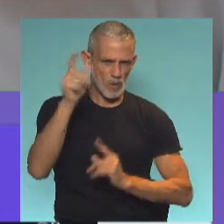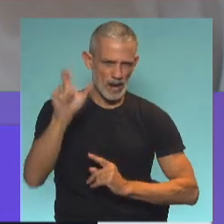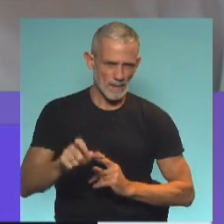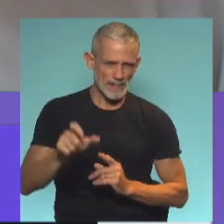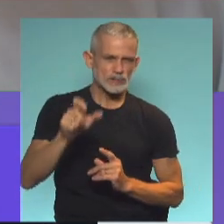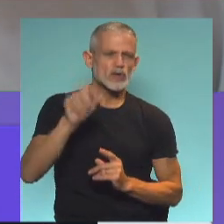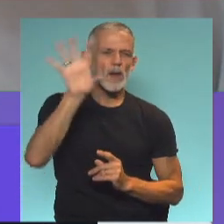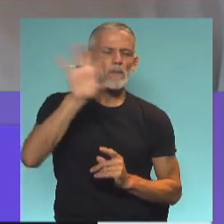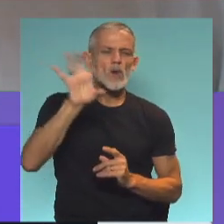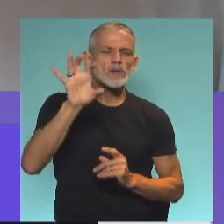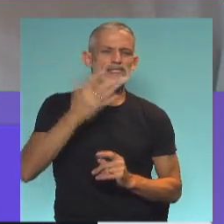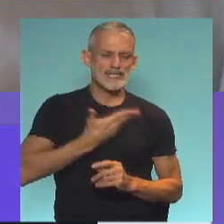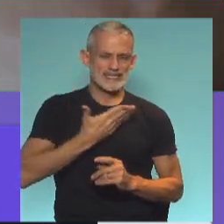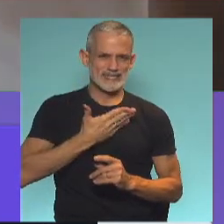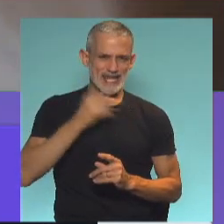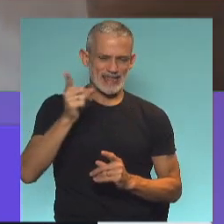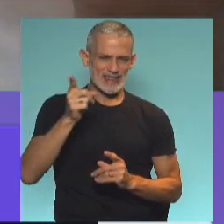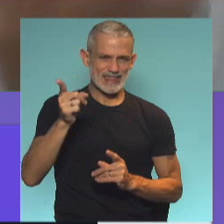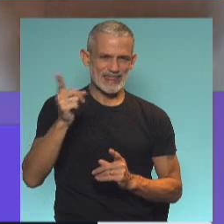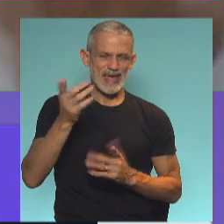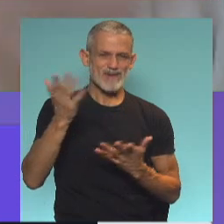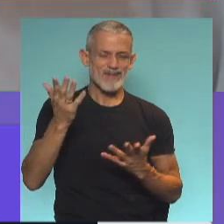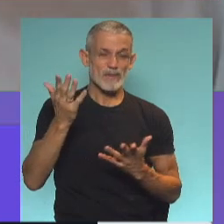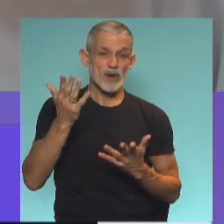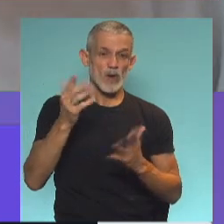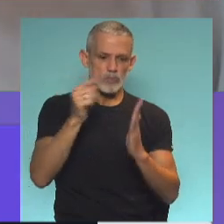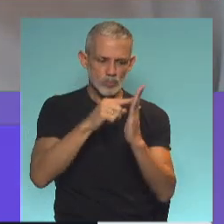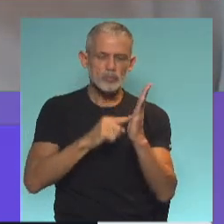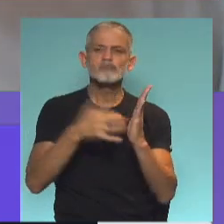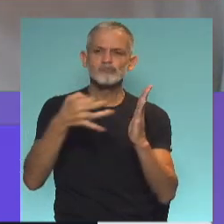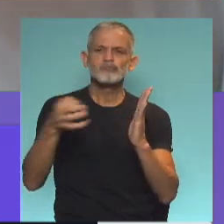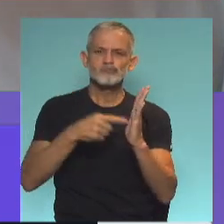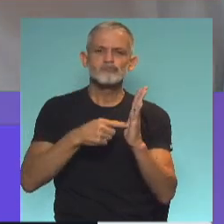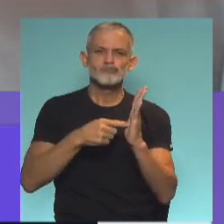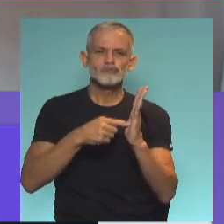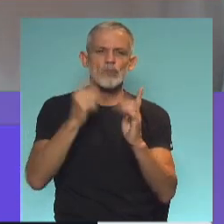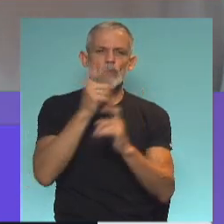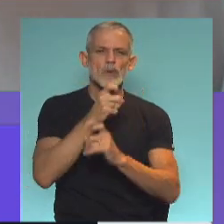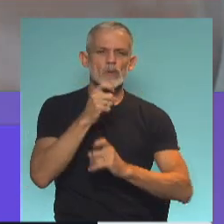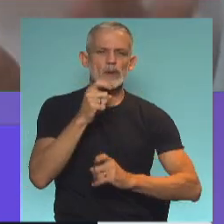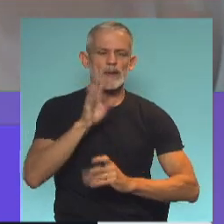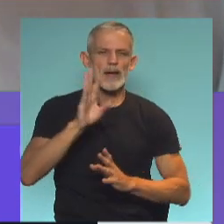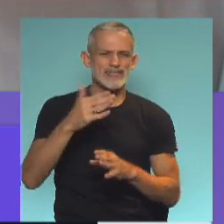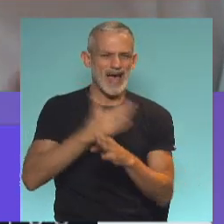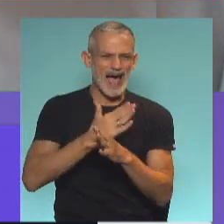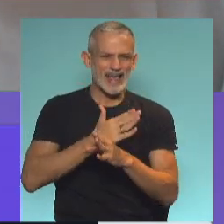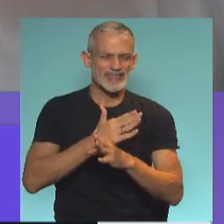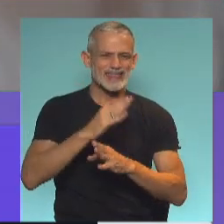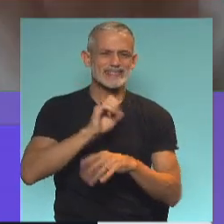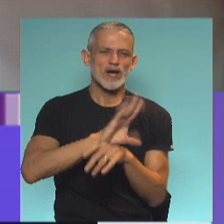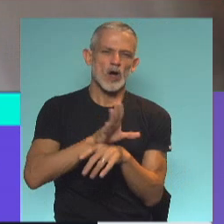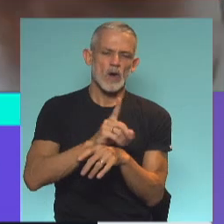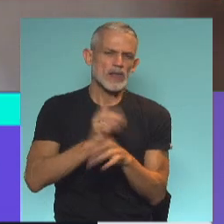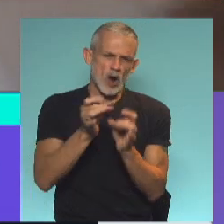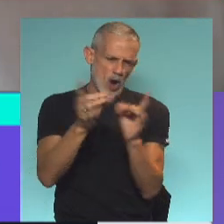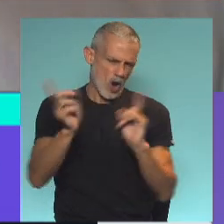la provincia de Santa Fe, pero con todas las características de patologías. Pero no es contagioso, ¿no?